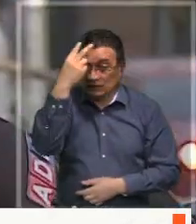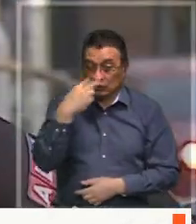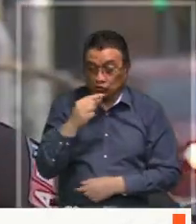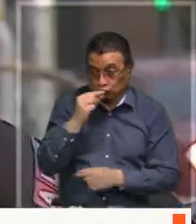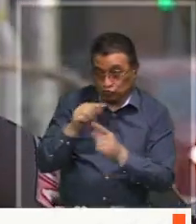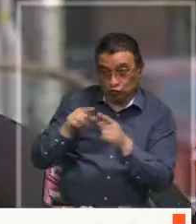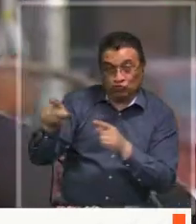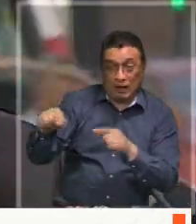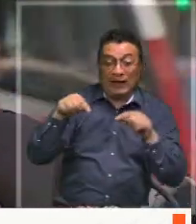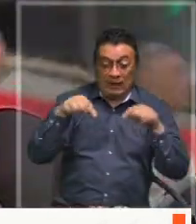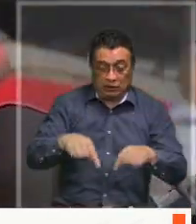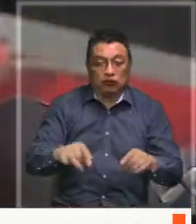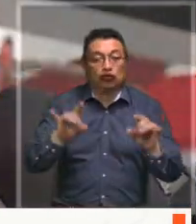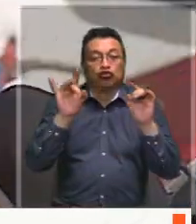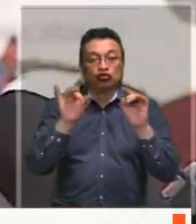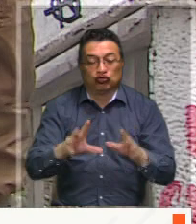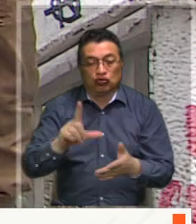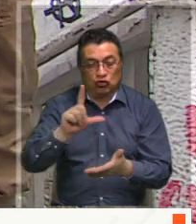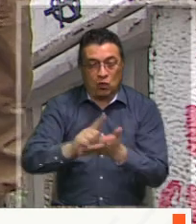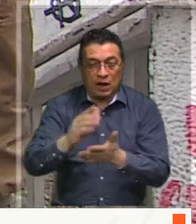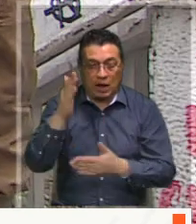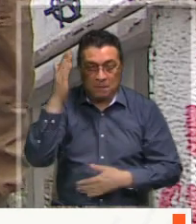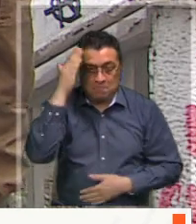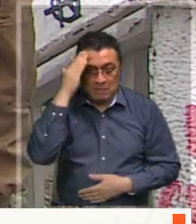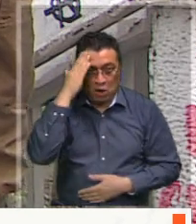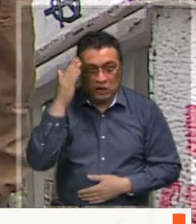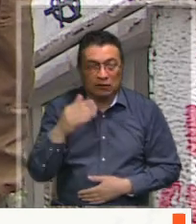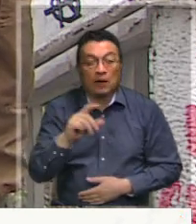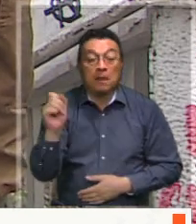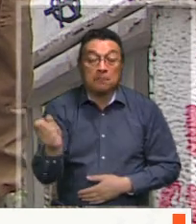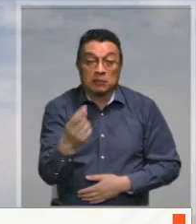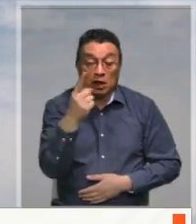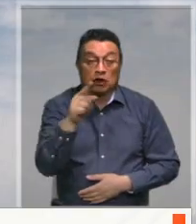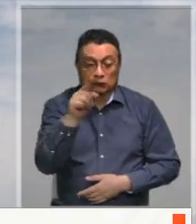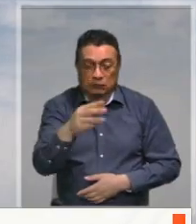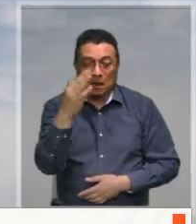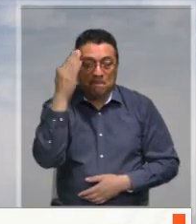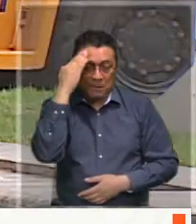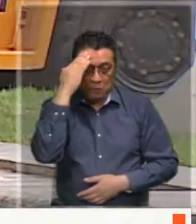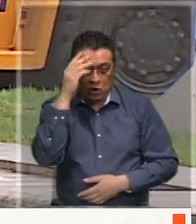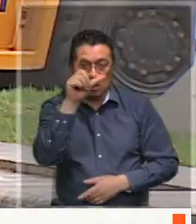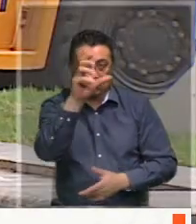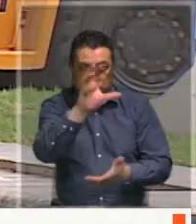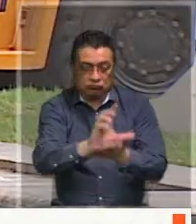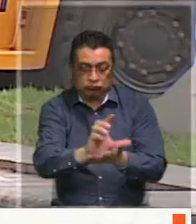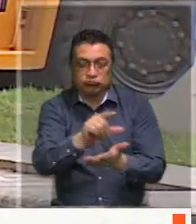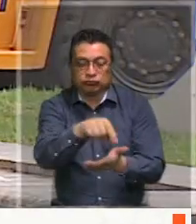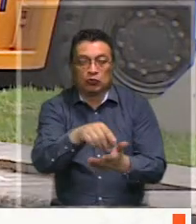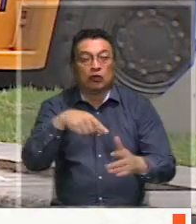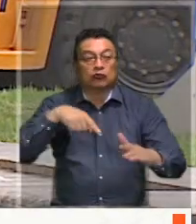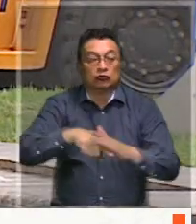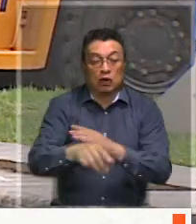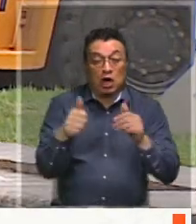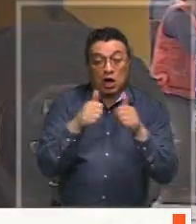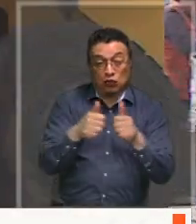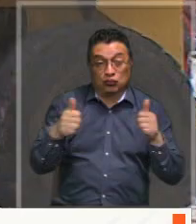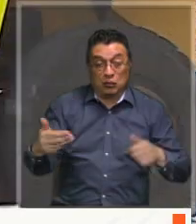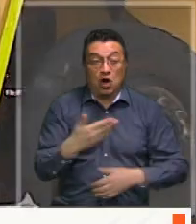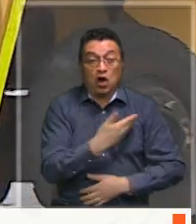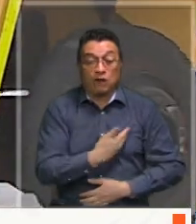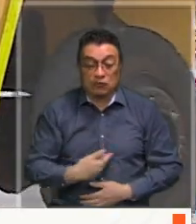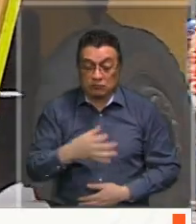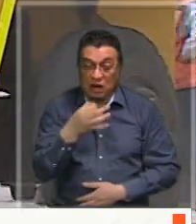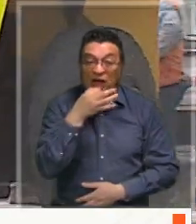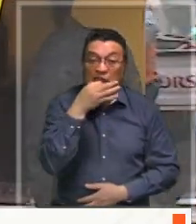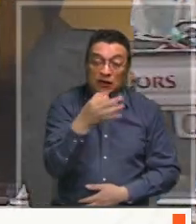este es y será un espacio de memoria. La primera opción es la creación de un memorial en el ingreso, aunque las autoridades de gobierno reconocen